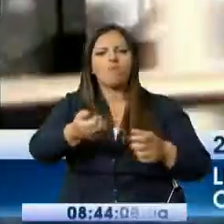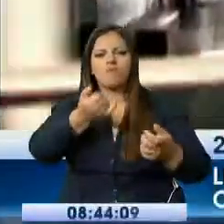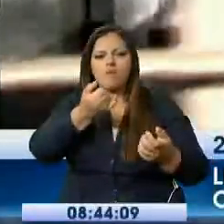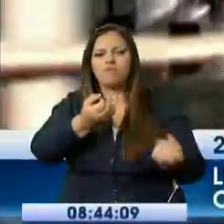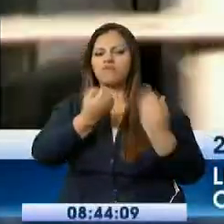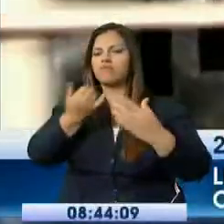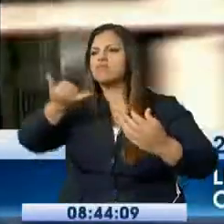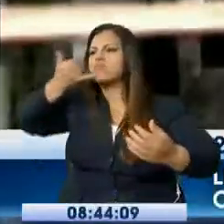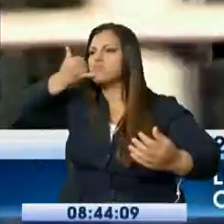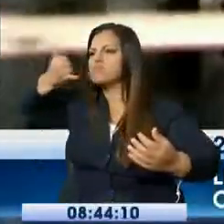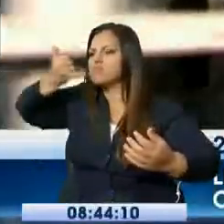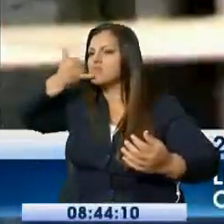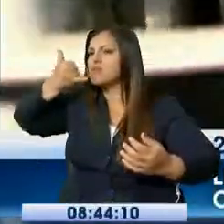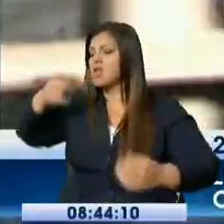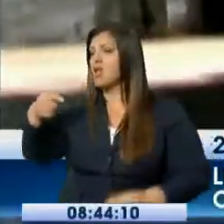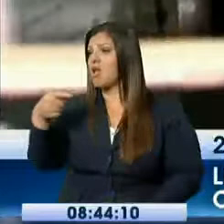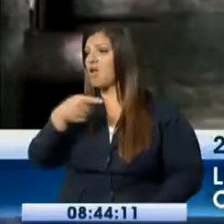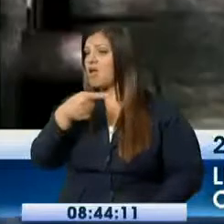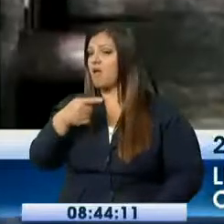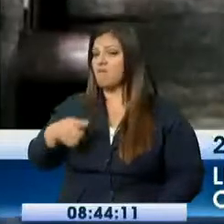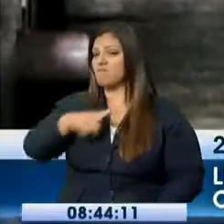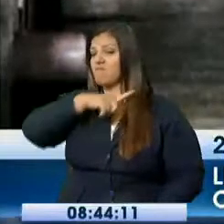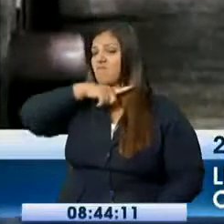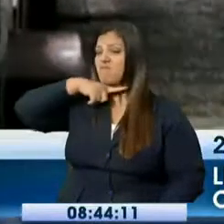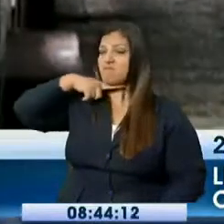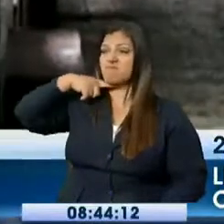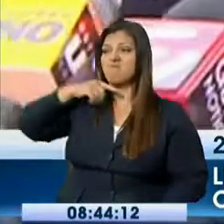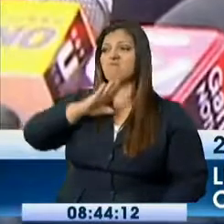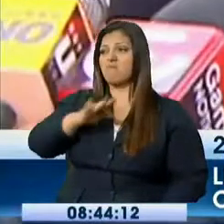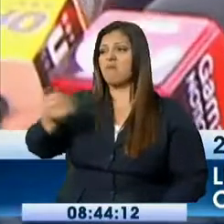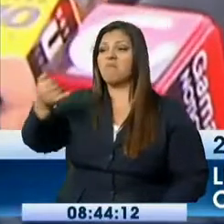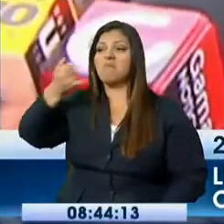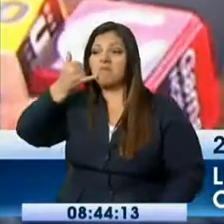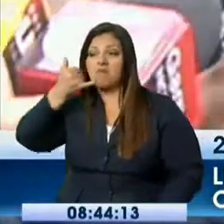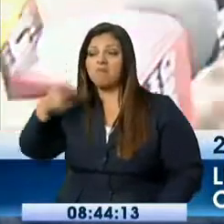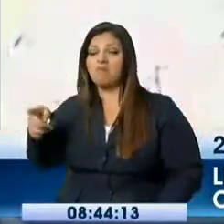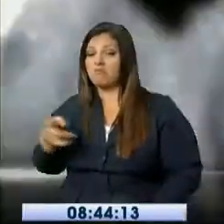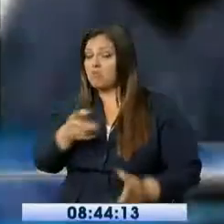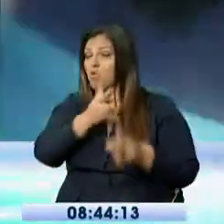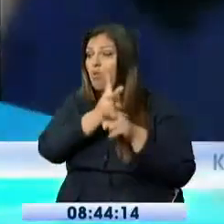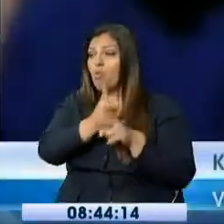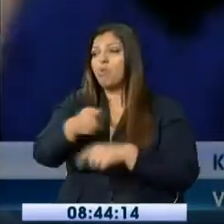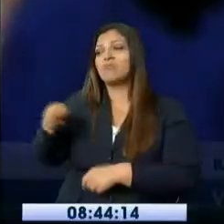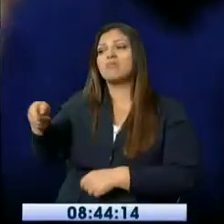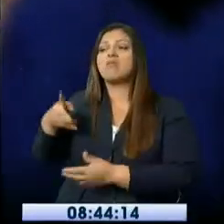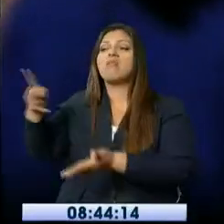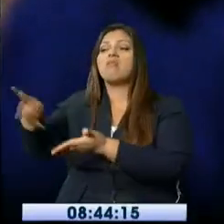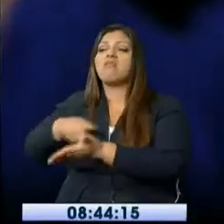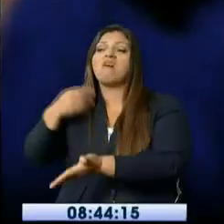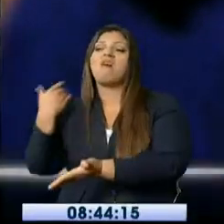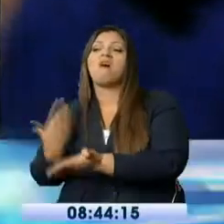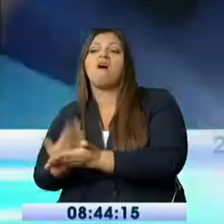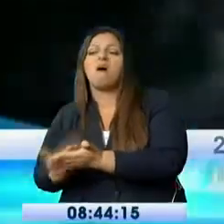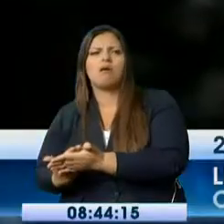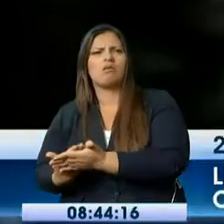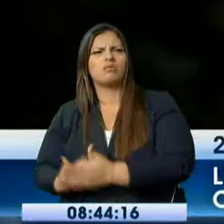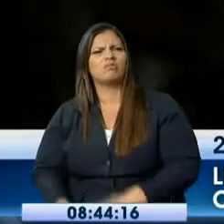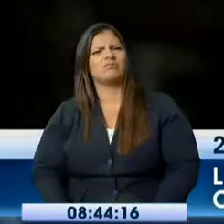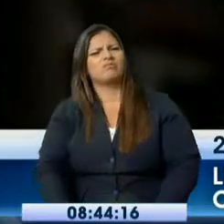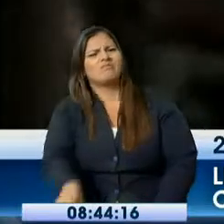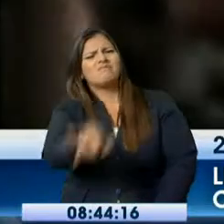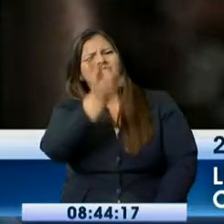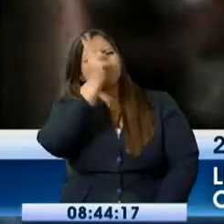centros. Nosotros realizamos requisas de distintos tipos para erradicar estas prácticas. Intento de asesinato y narcotráfico son